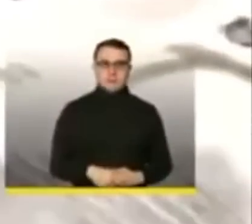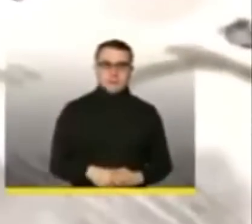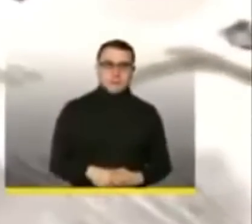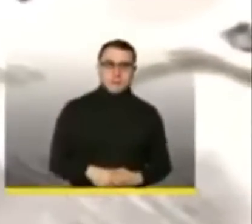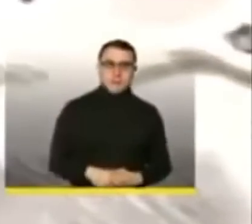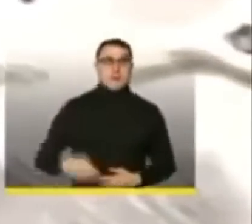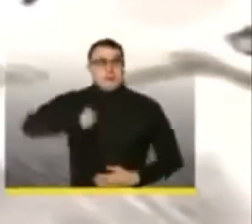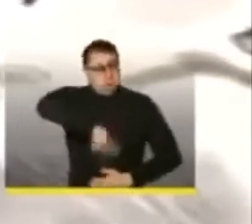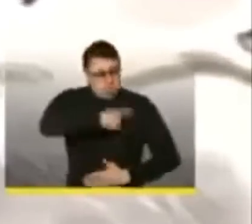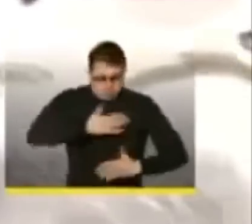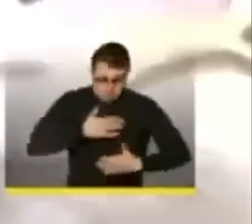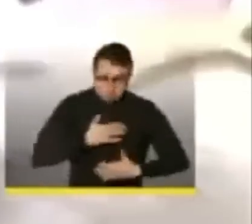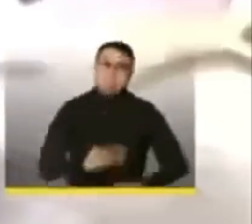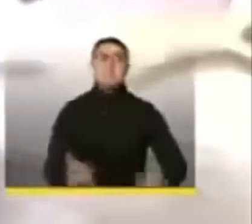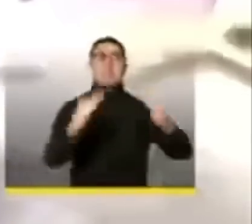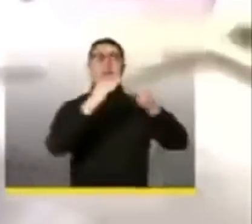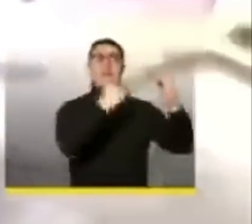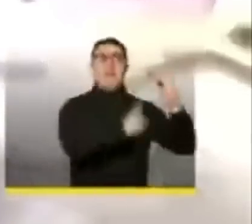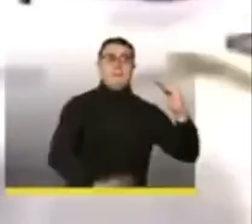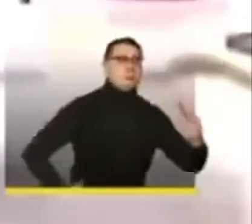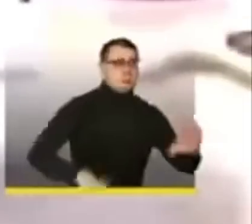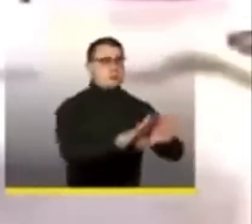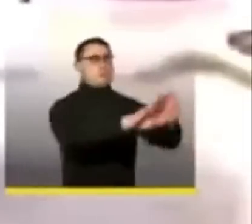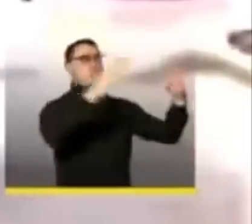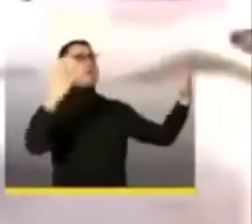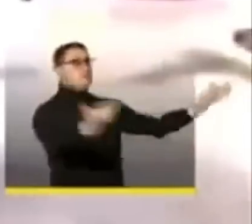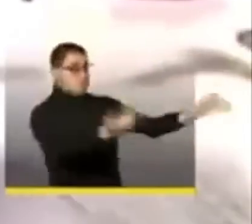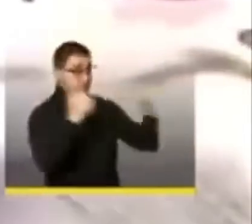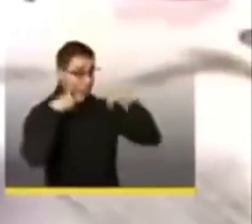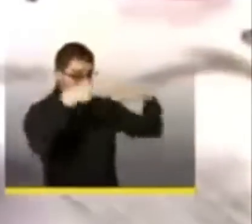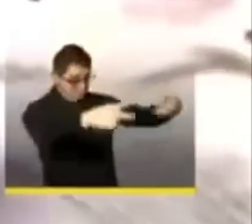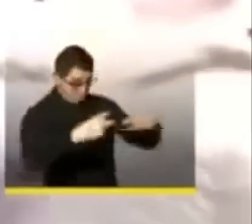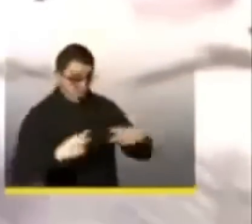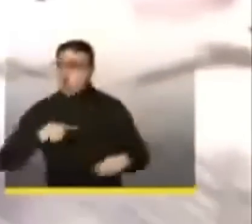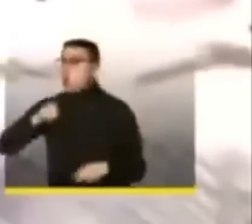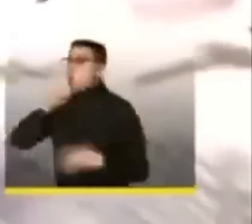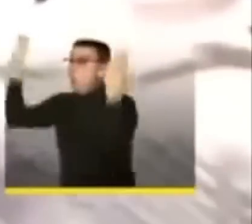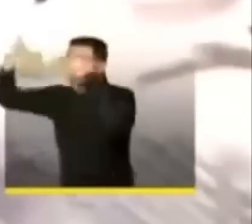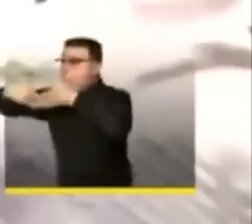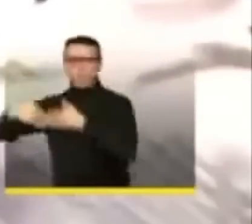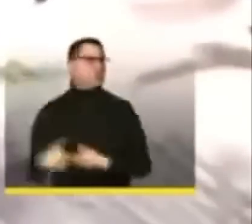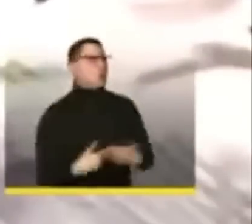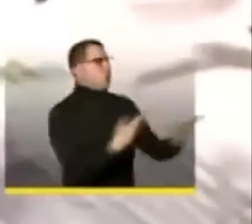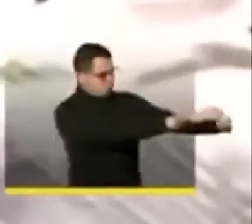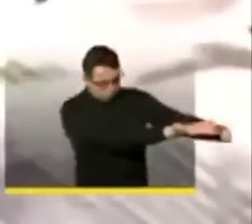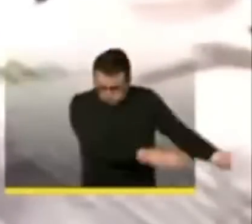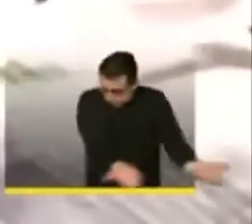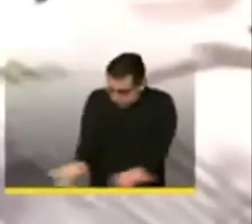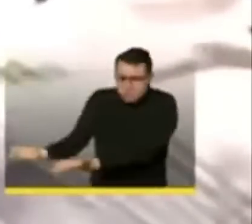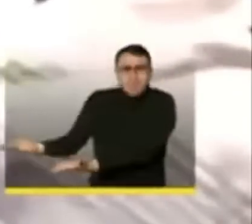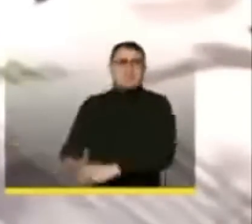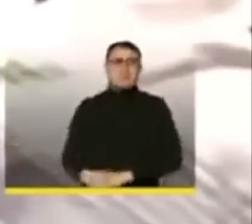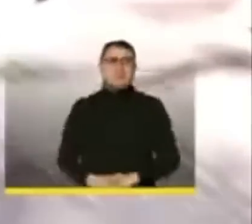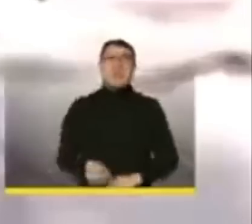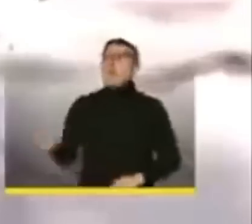Abrimos las puertas, no tenemos nada que ocultar. Allá entraron,